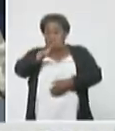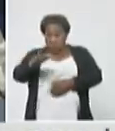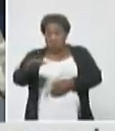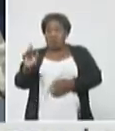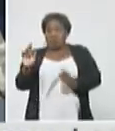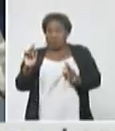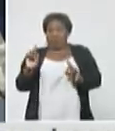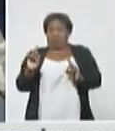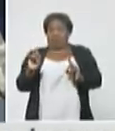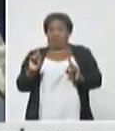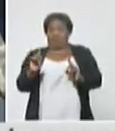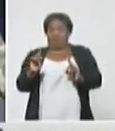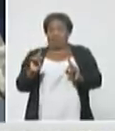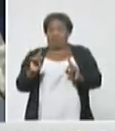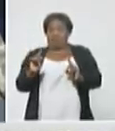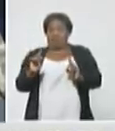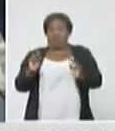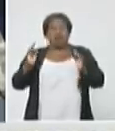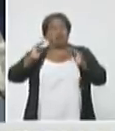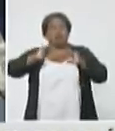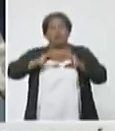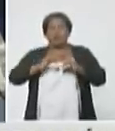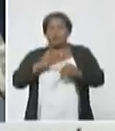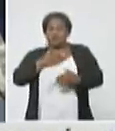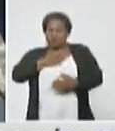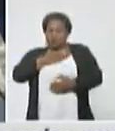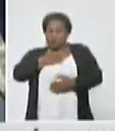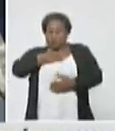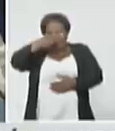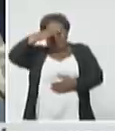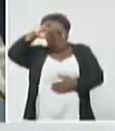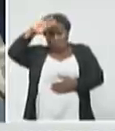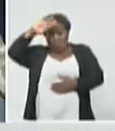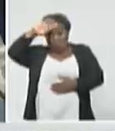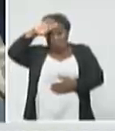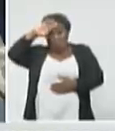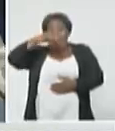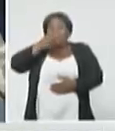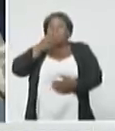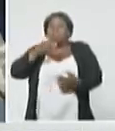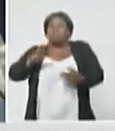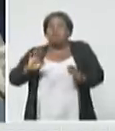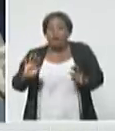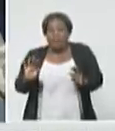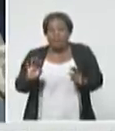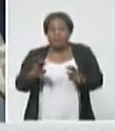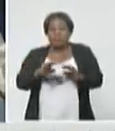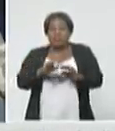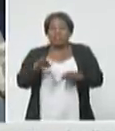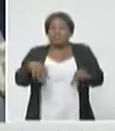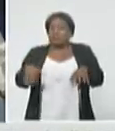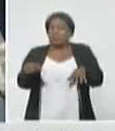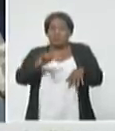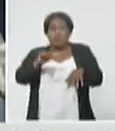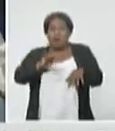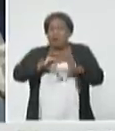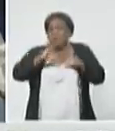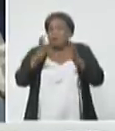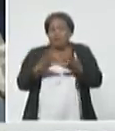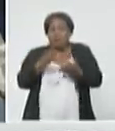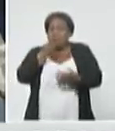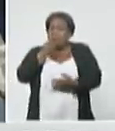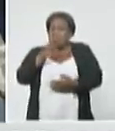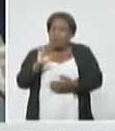tanto, no estamos exentos de que se nos dé una situación como esta, y yo creo que los